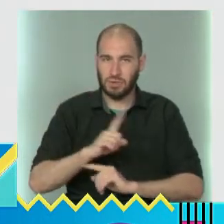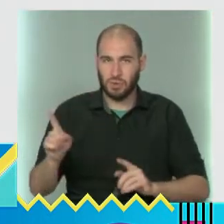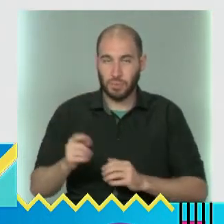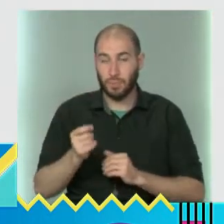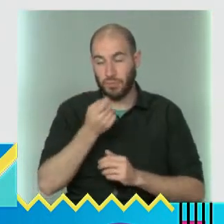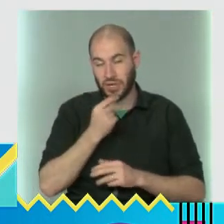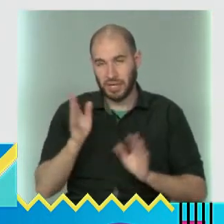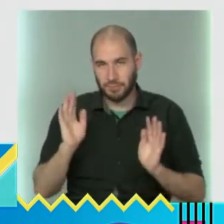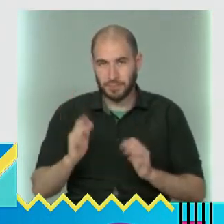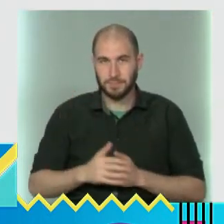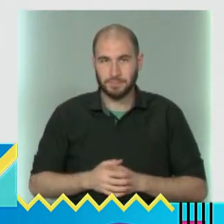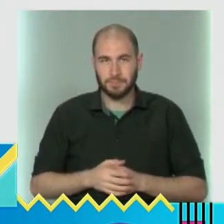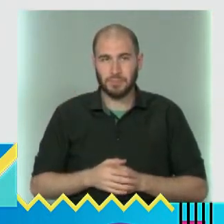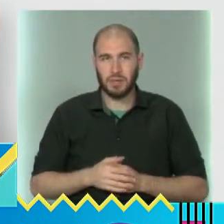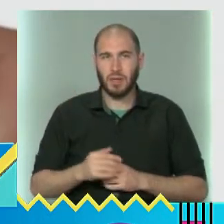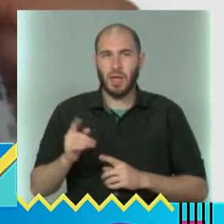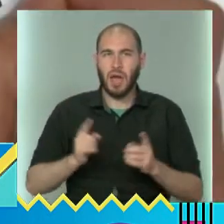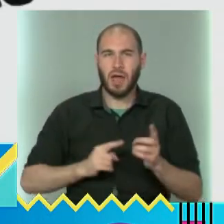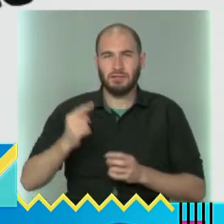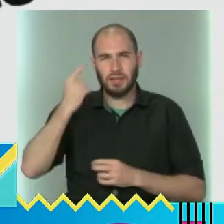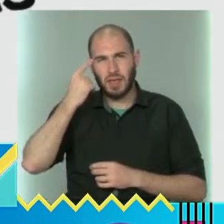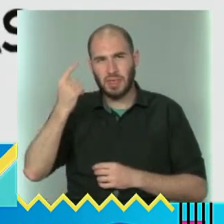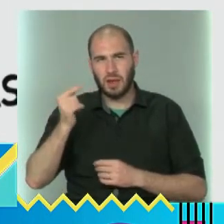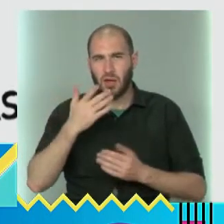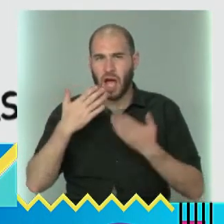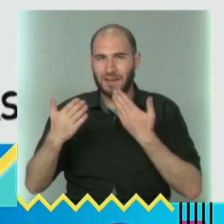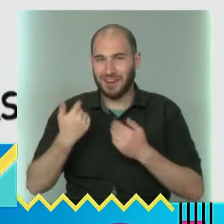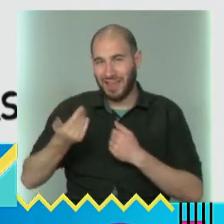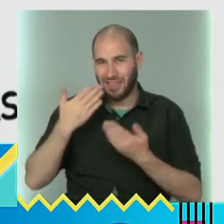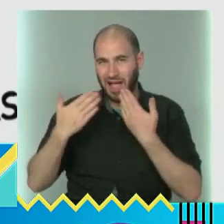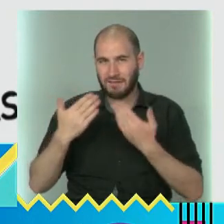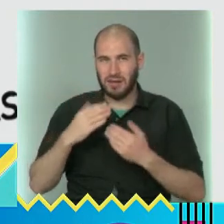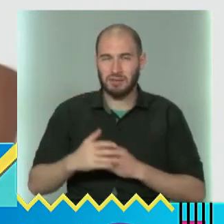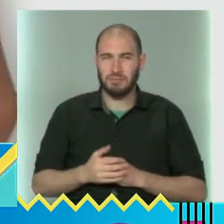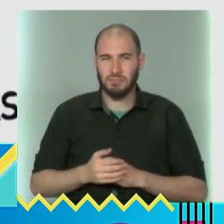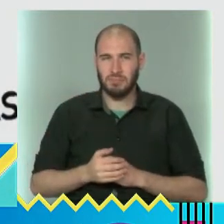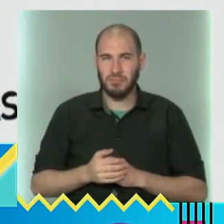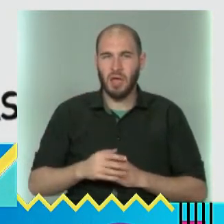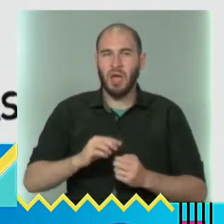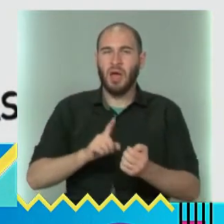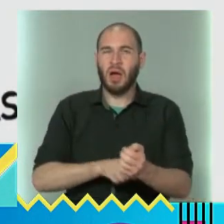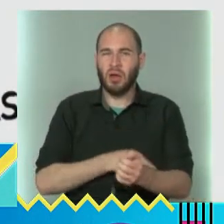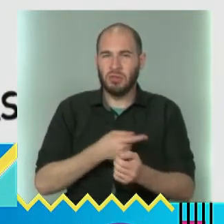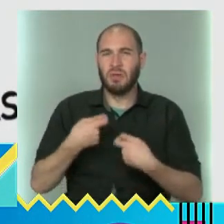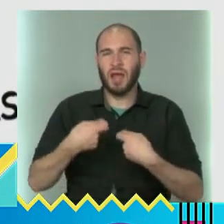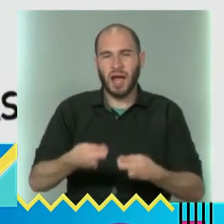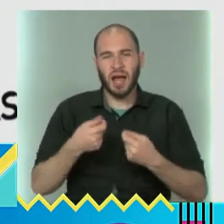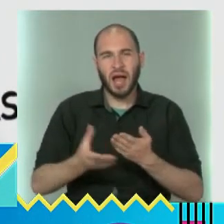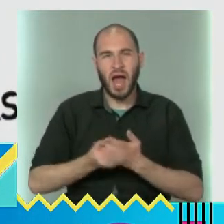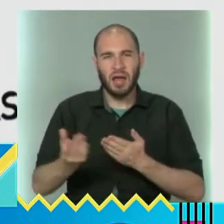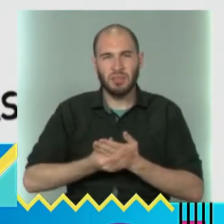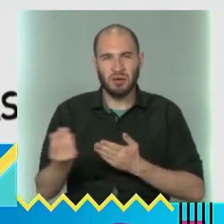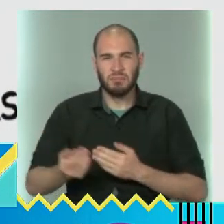¿sí? Por ahí pensamos o conversamos el otro día que nuestros hábitos de gasto, de